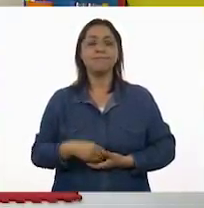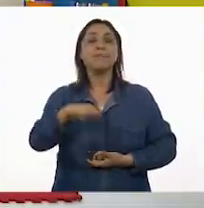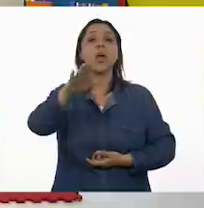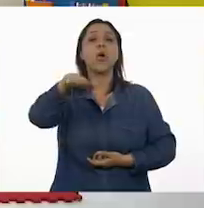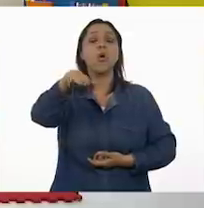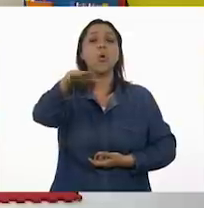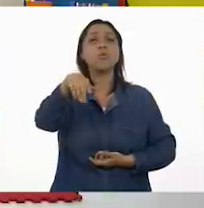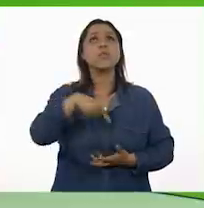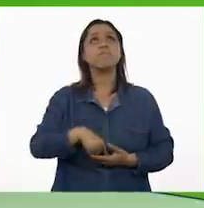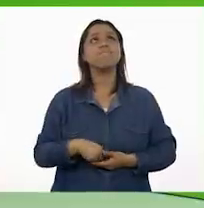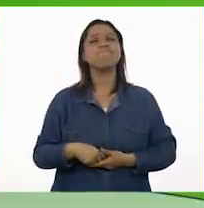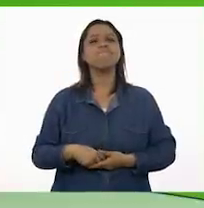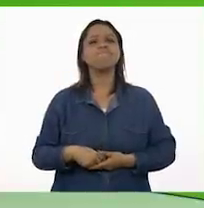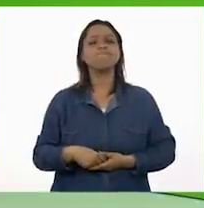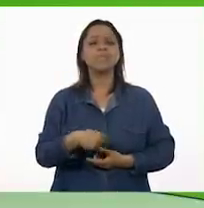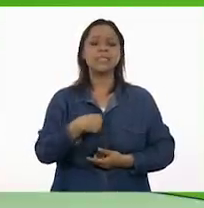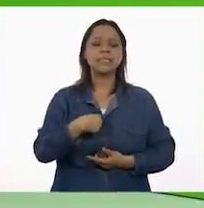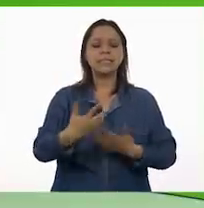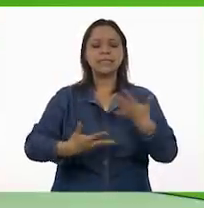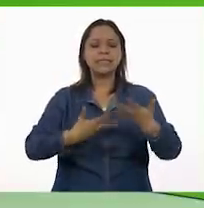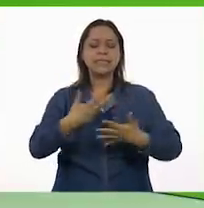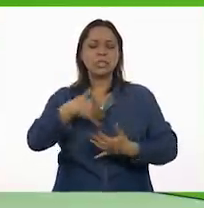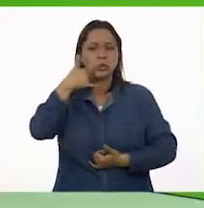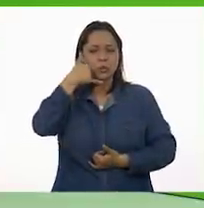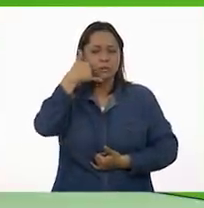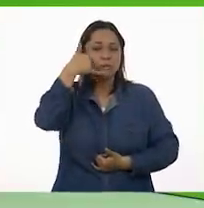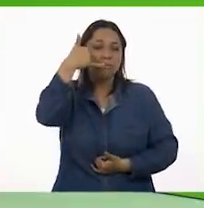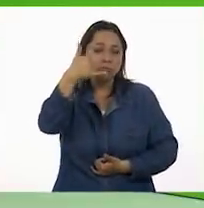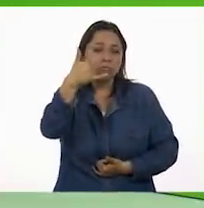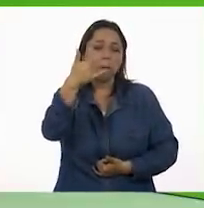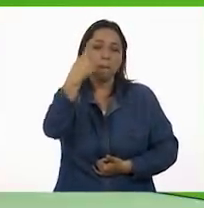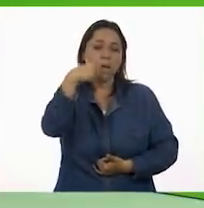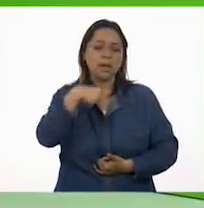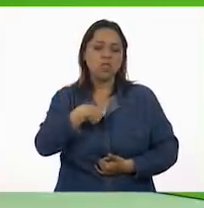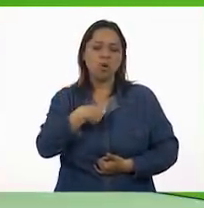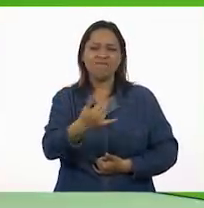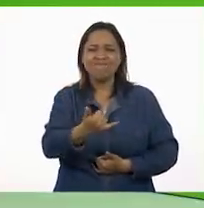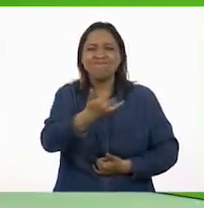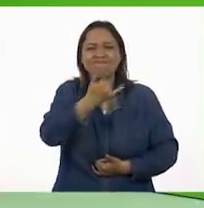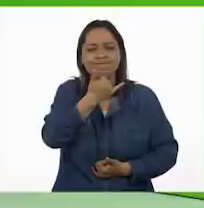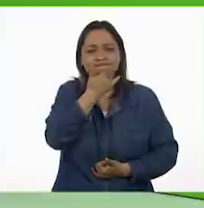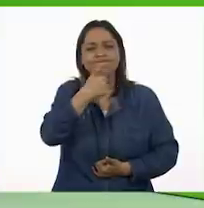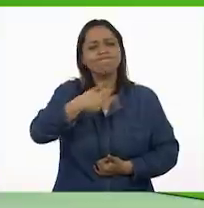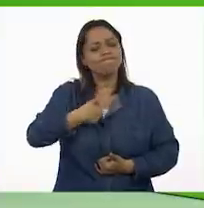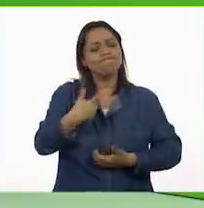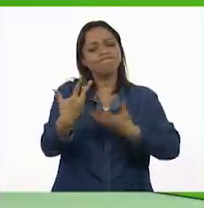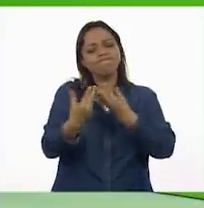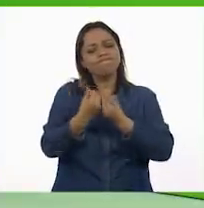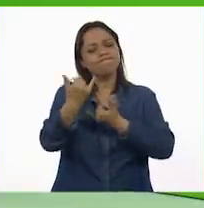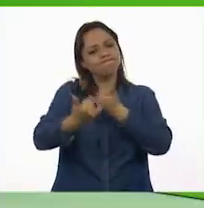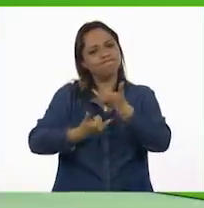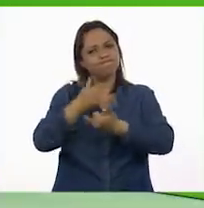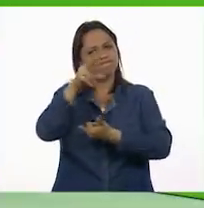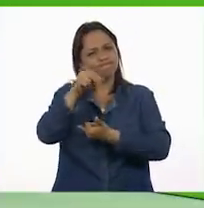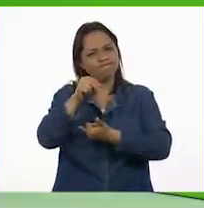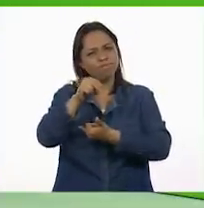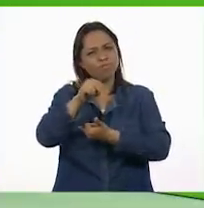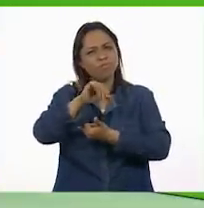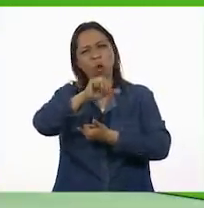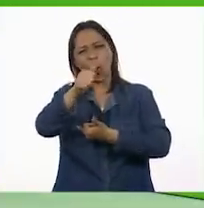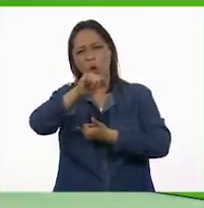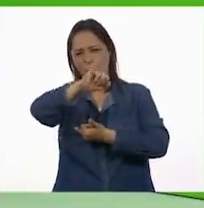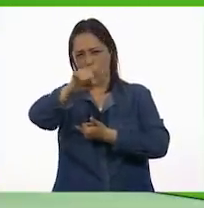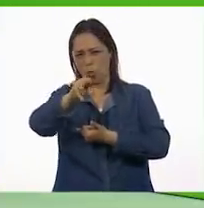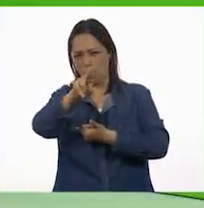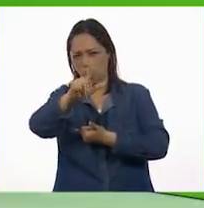Oye, es que te llamo para pedirte una disculpa porque no he querido jugar contigo y con Julia. La verdad, yo